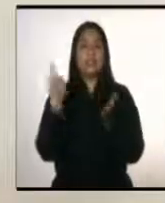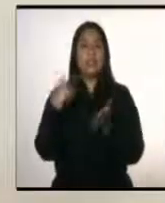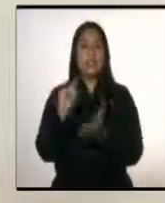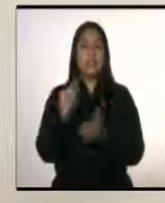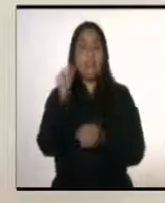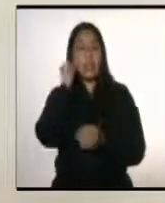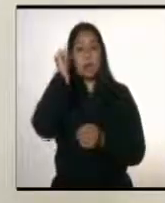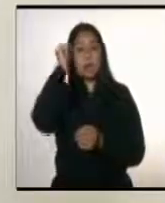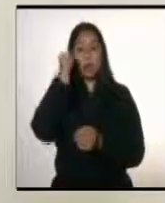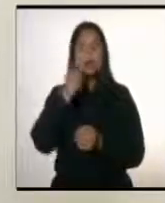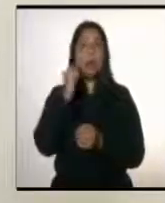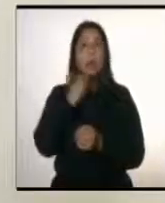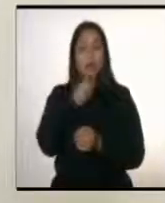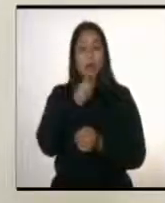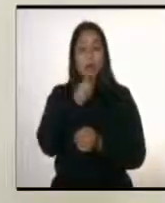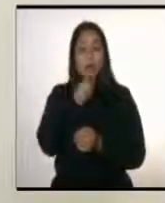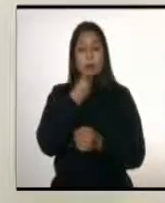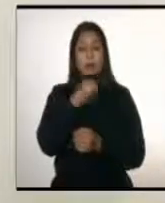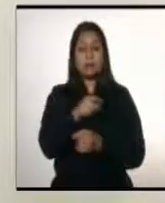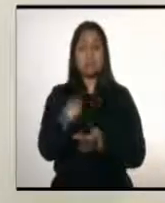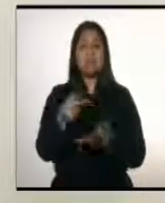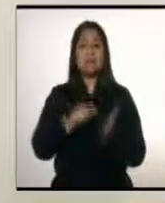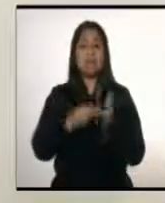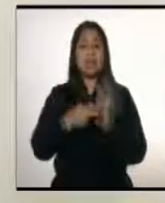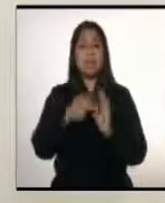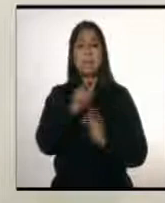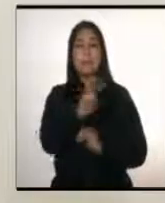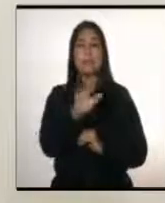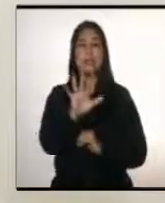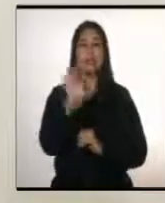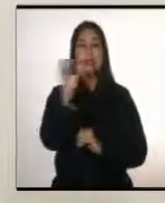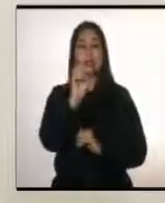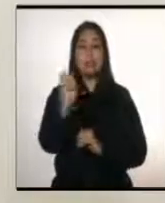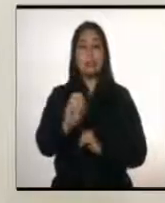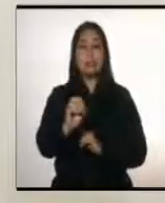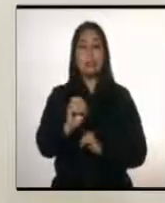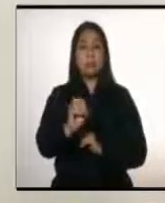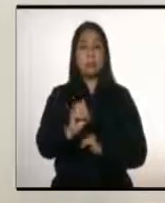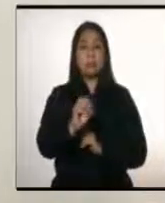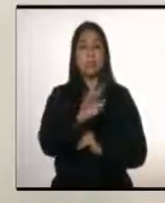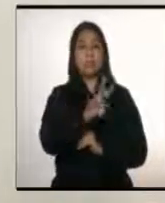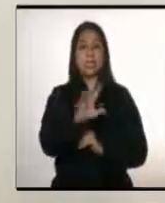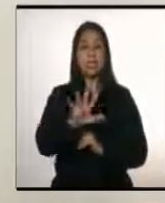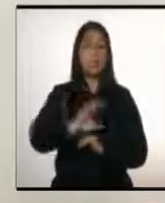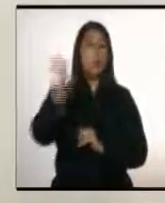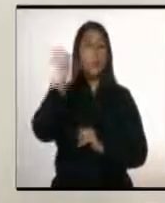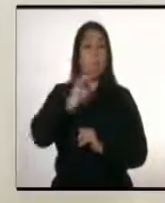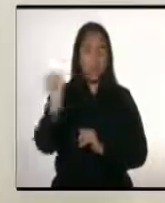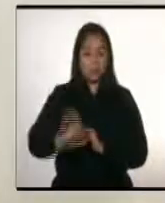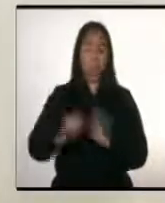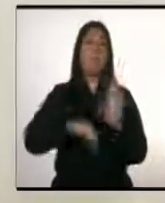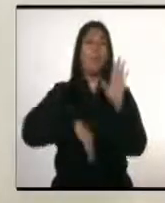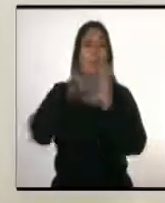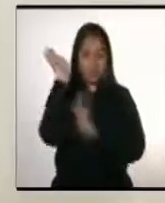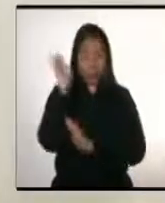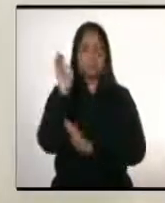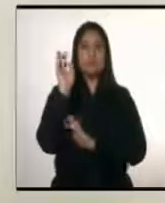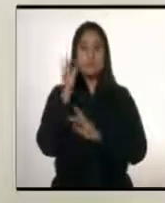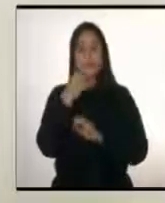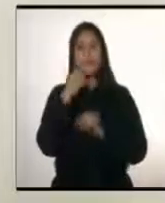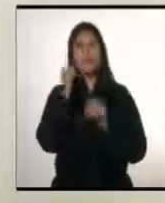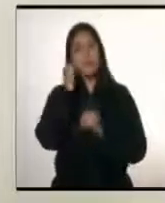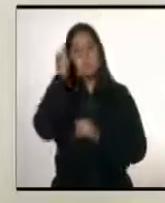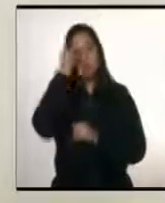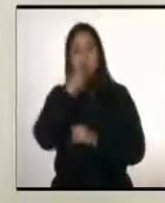mayor, que implica 25% más de adultos mayores que van a poder recibir el subsidio,